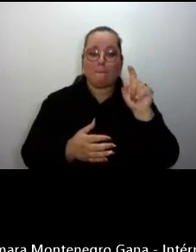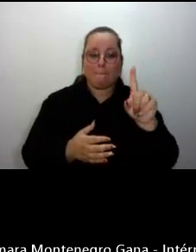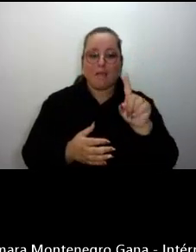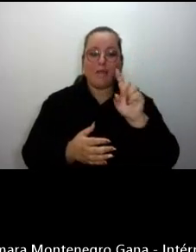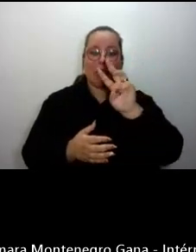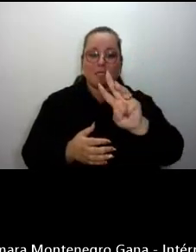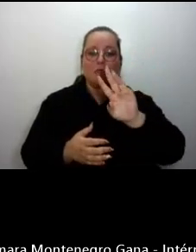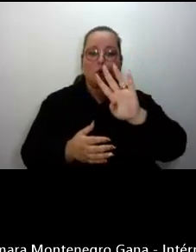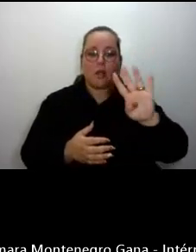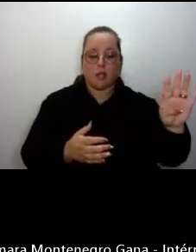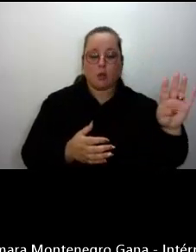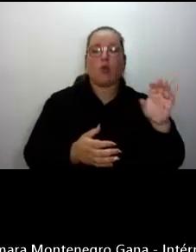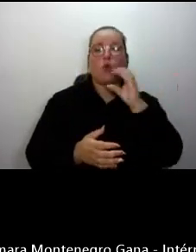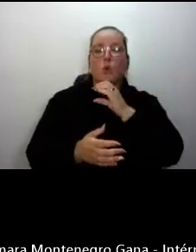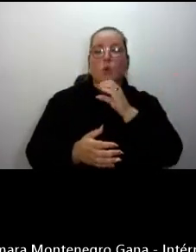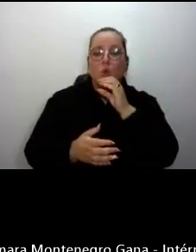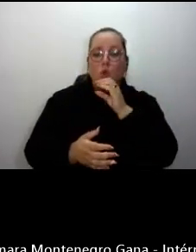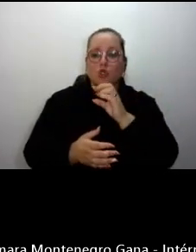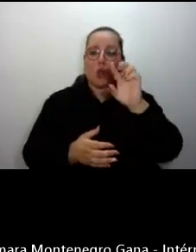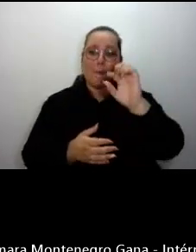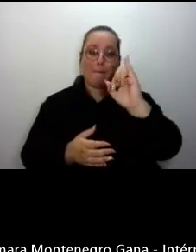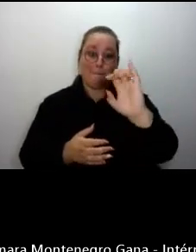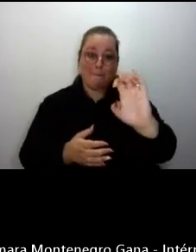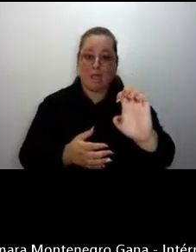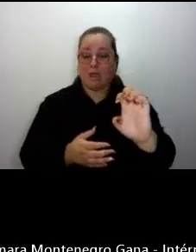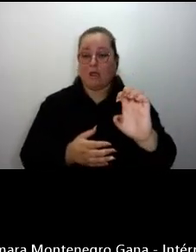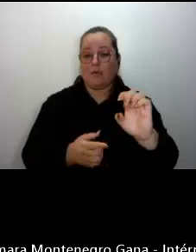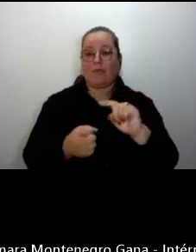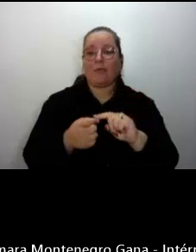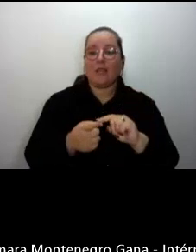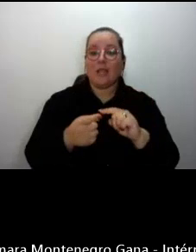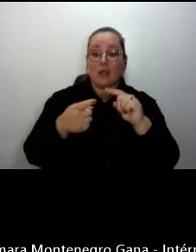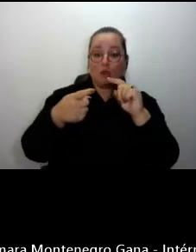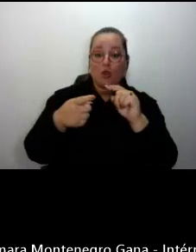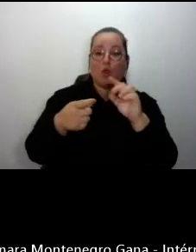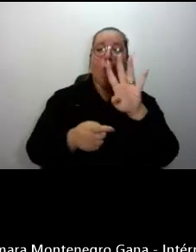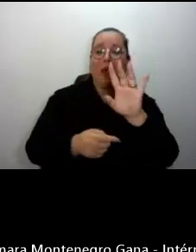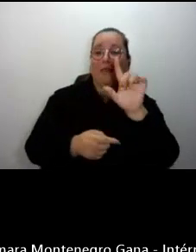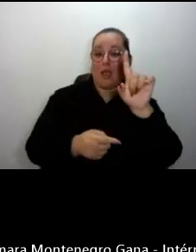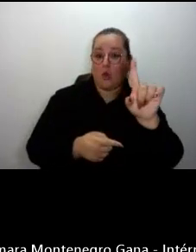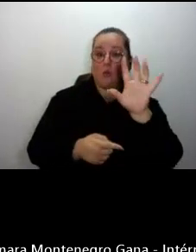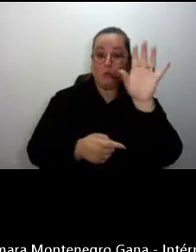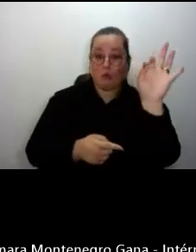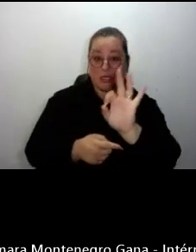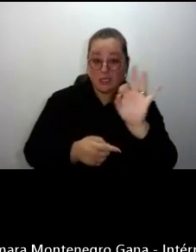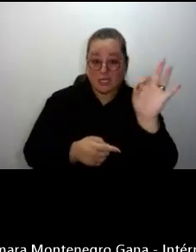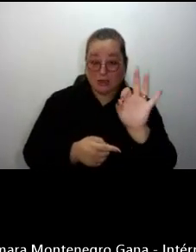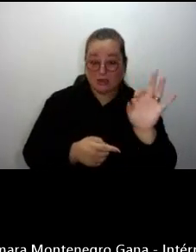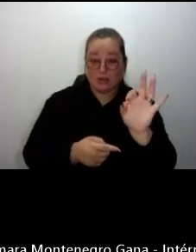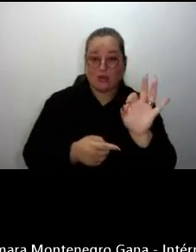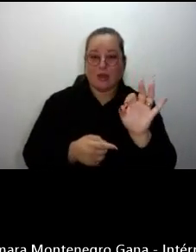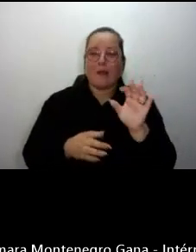81.344 cursos con programas de integración escolar. De estos, solo el 41%, es